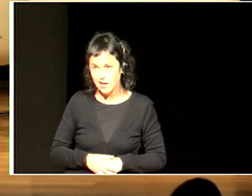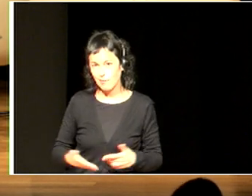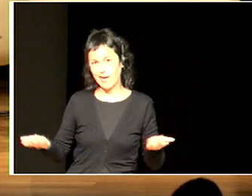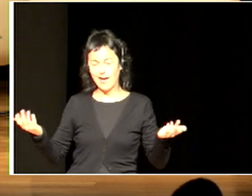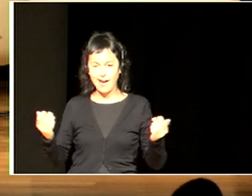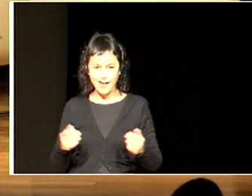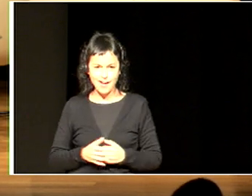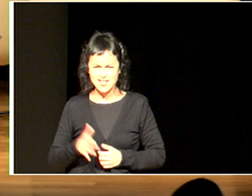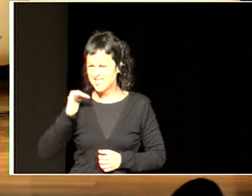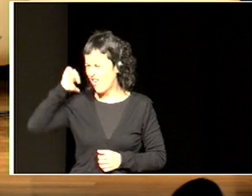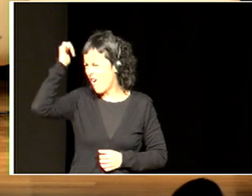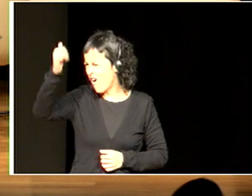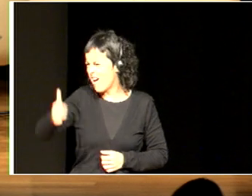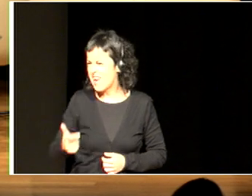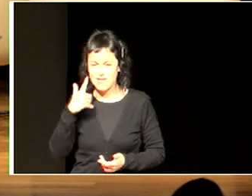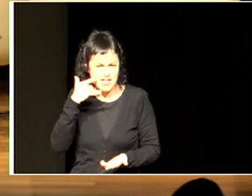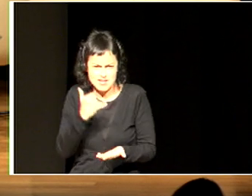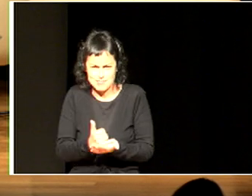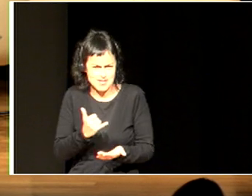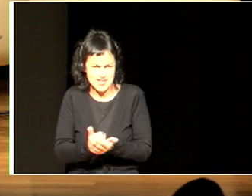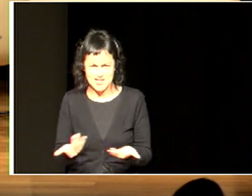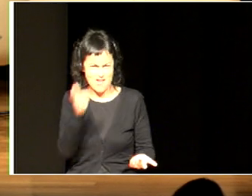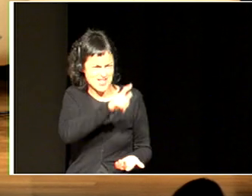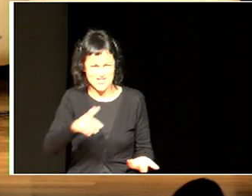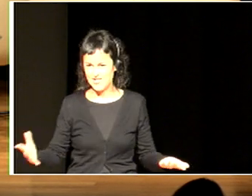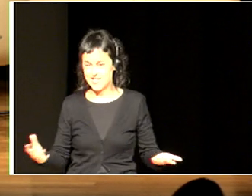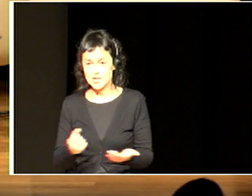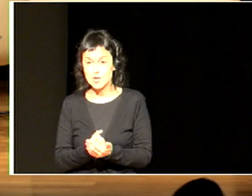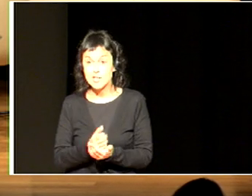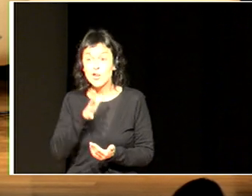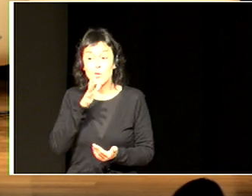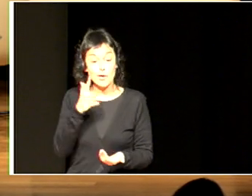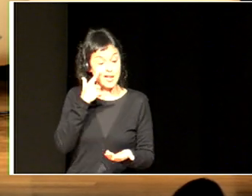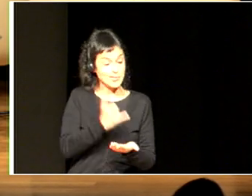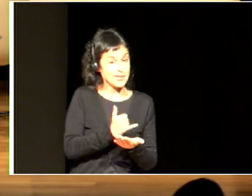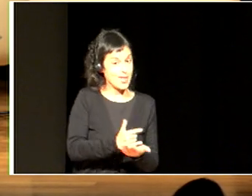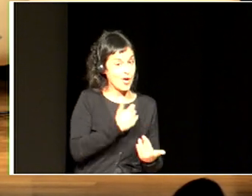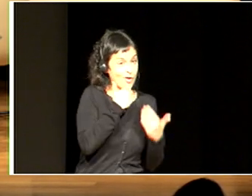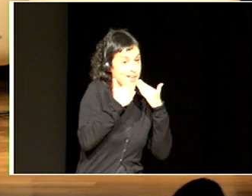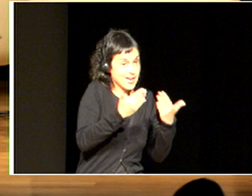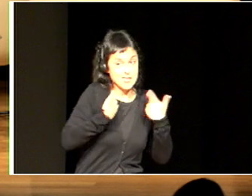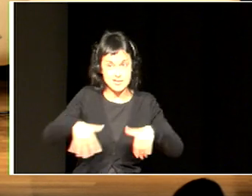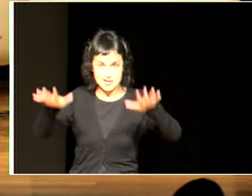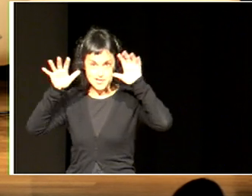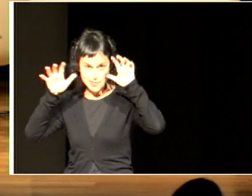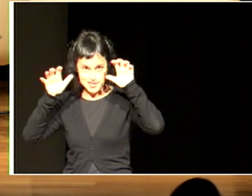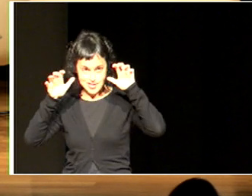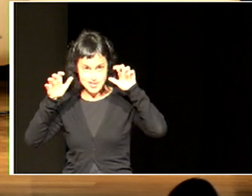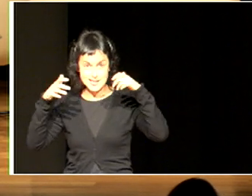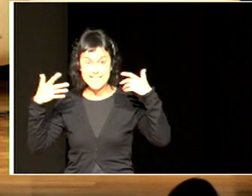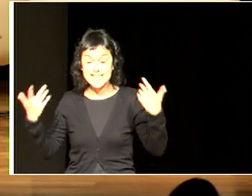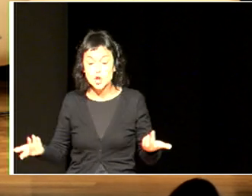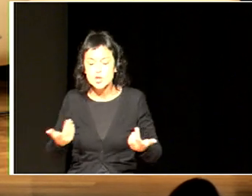de toda la vida hemos experimentado las personas porque experimentando aprendemos lo que debemos aprender es a experimentar en